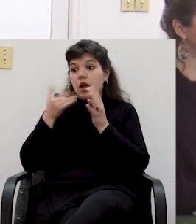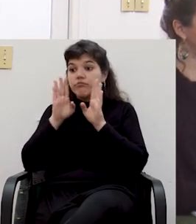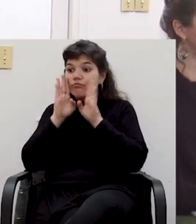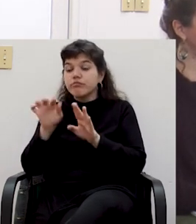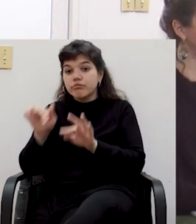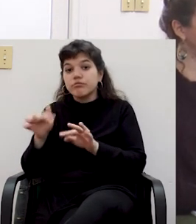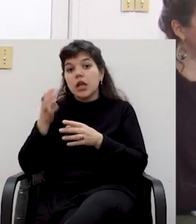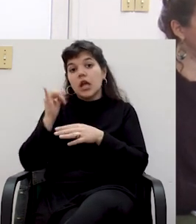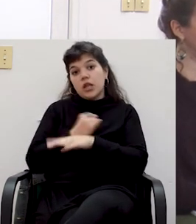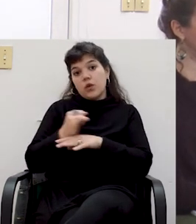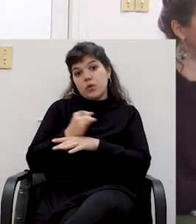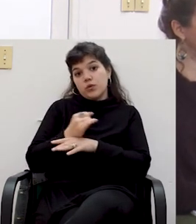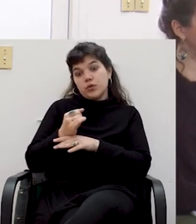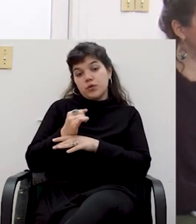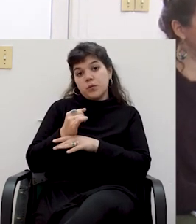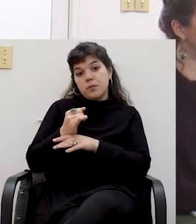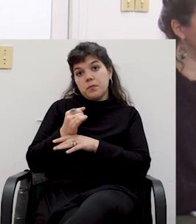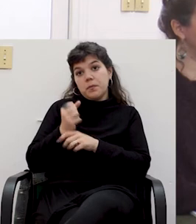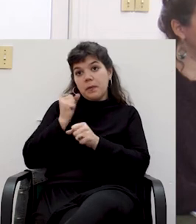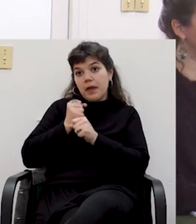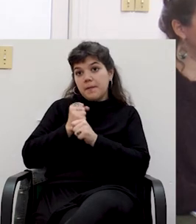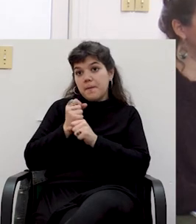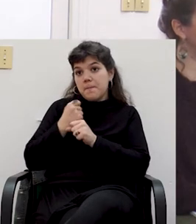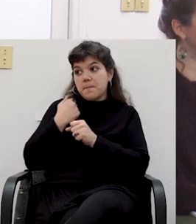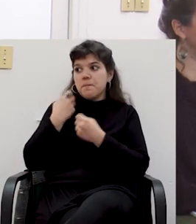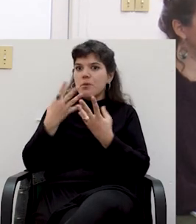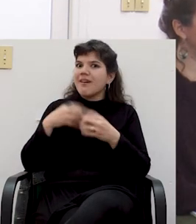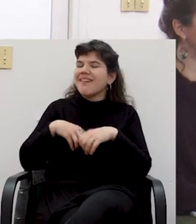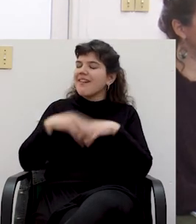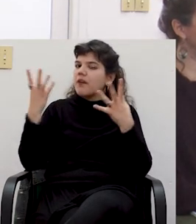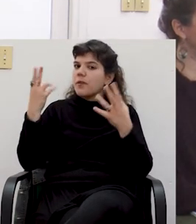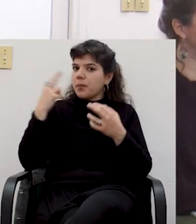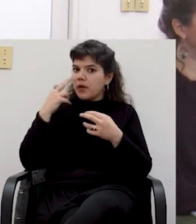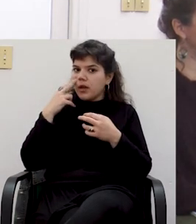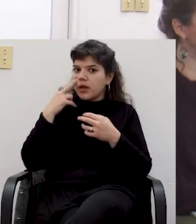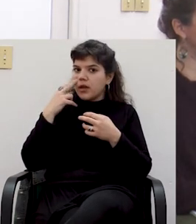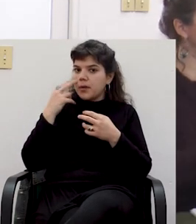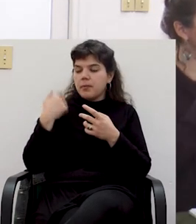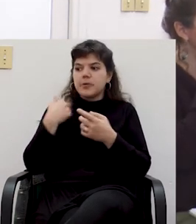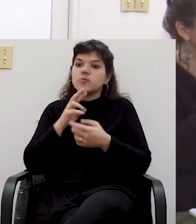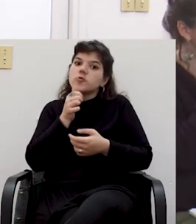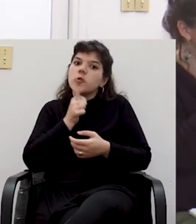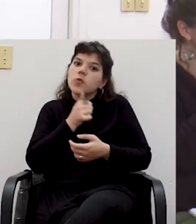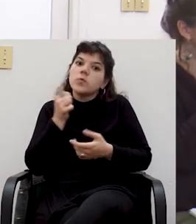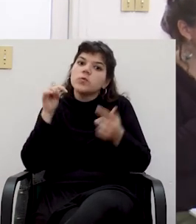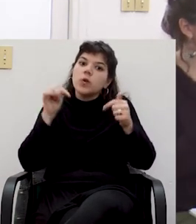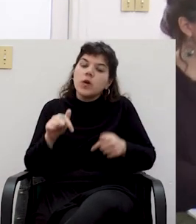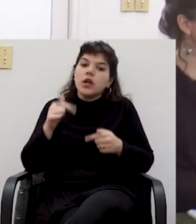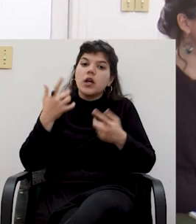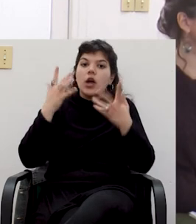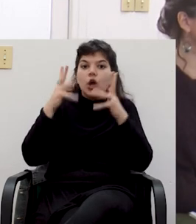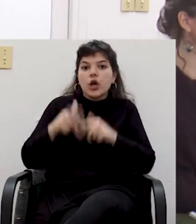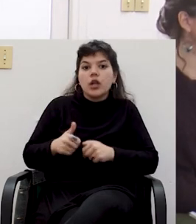institucional, ya que tenemos graves problemas y que estamos resolviendo a nivel de